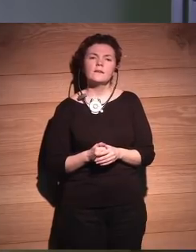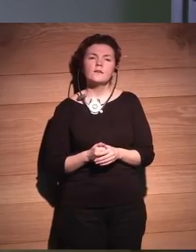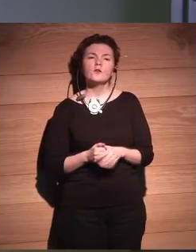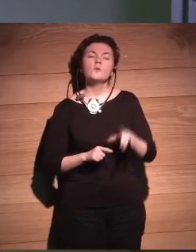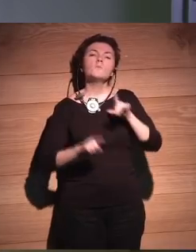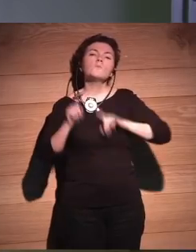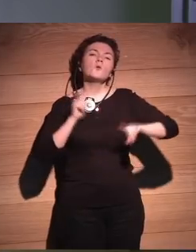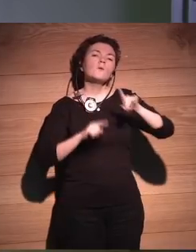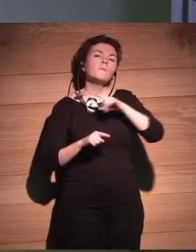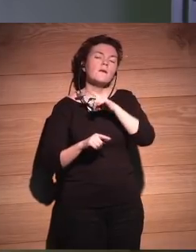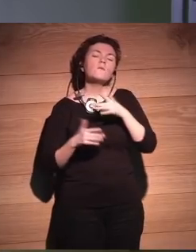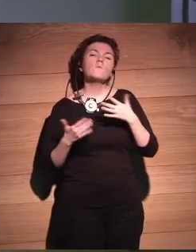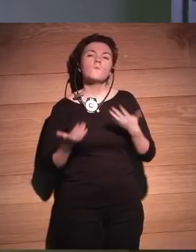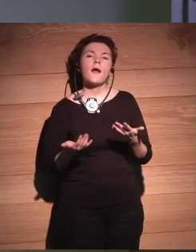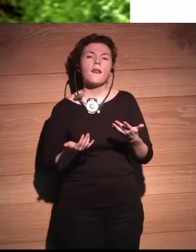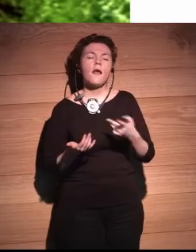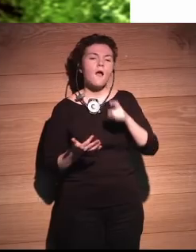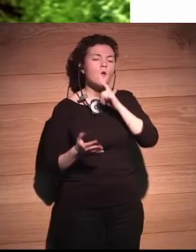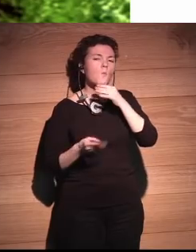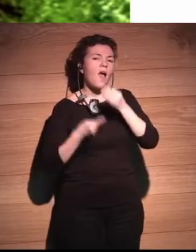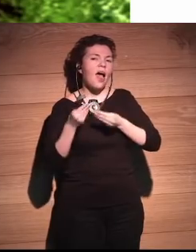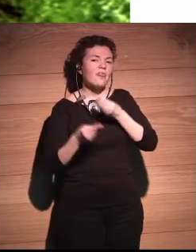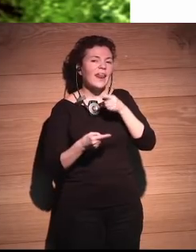El problema aquí es cómo hacer que